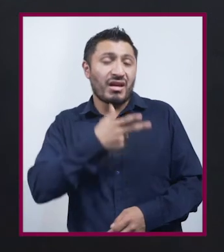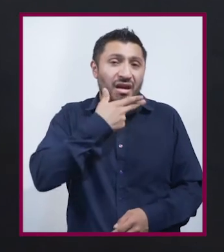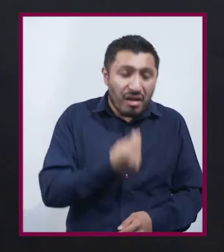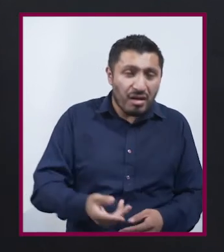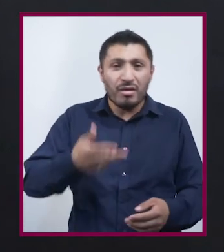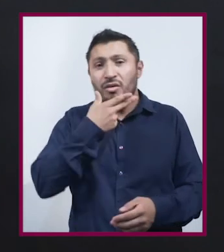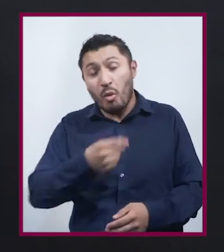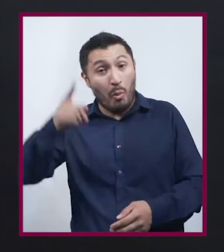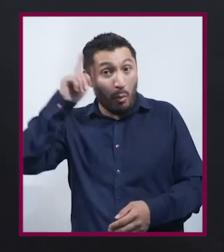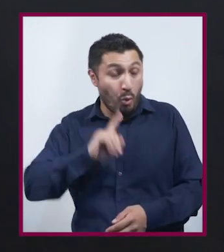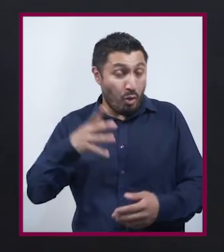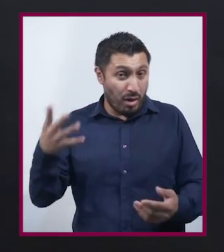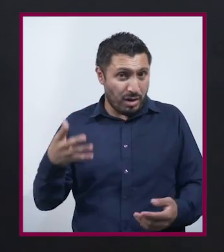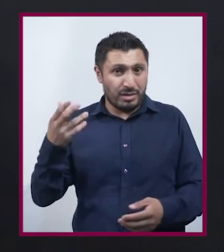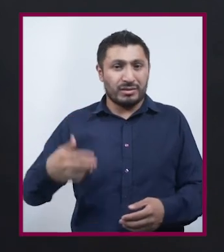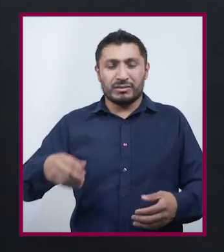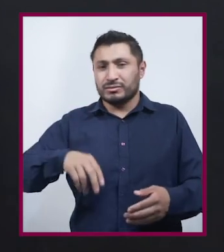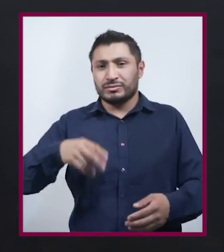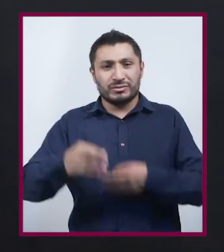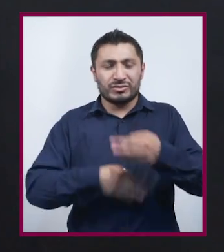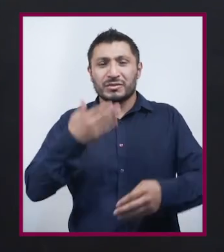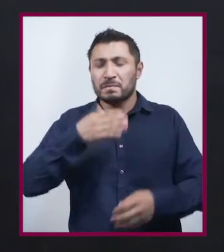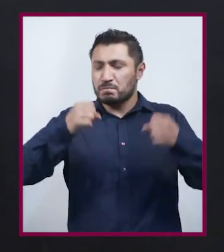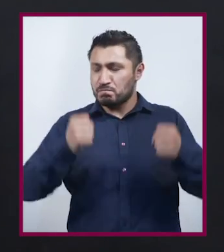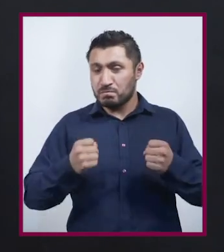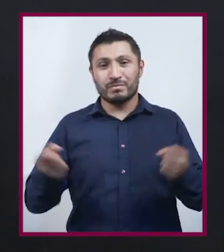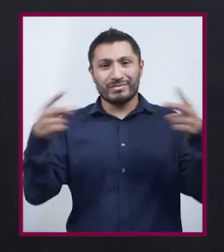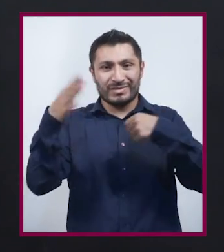niñas, hombre o mujer, los traemos muy bien puestos.